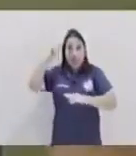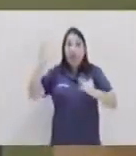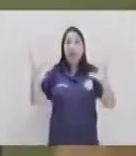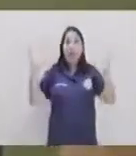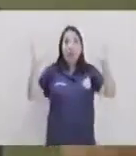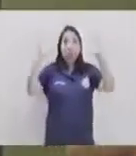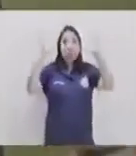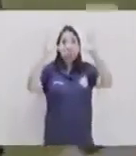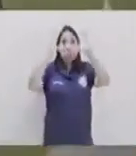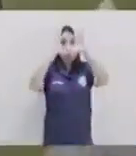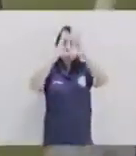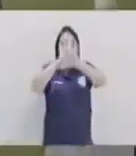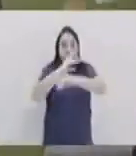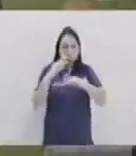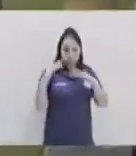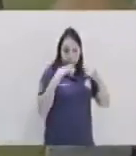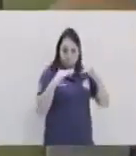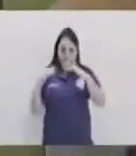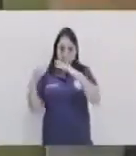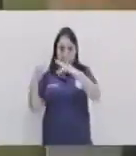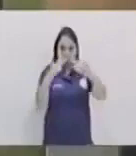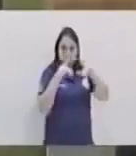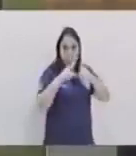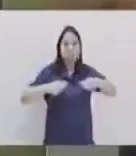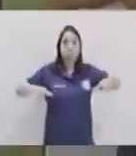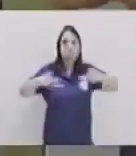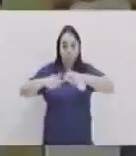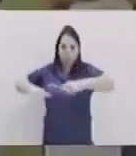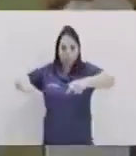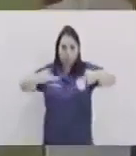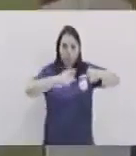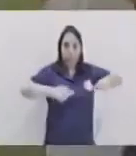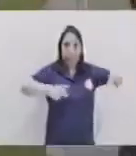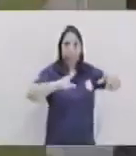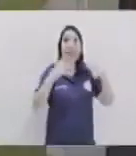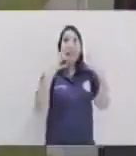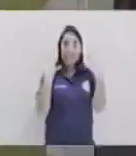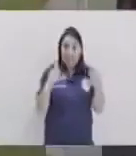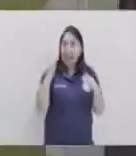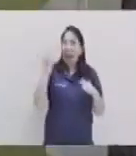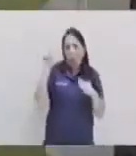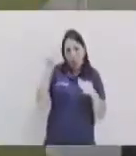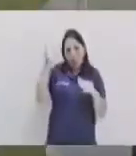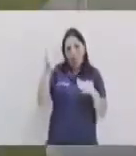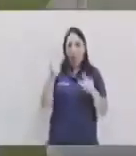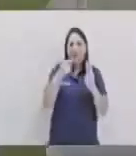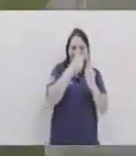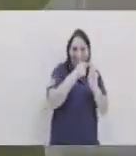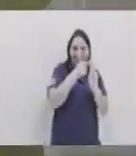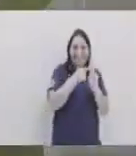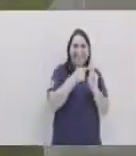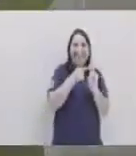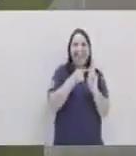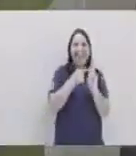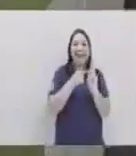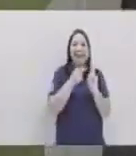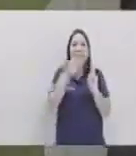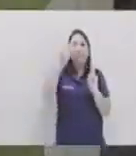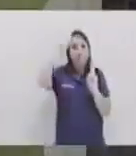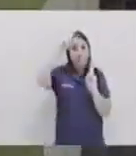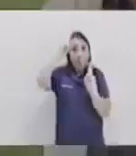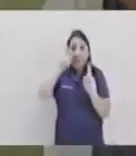merodea por todas partes, oh dador de la vida. ¿Te das cuenta? Acá encontramos elementos águilas y tigres, son animales guerreros.